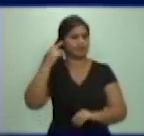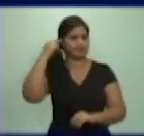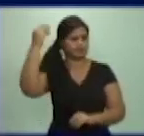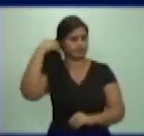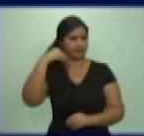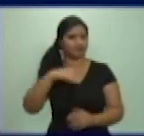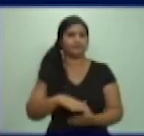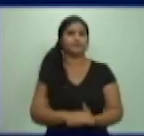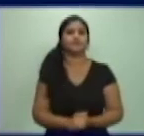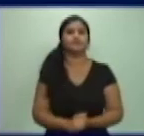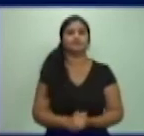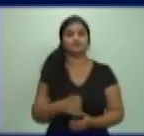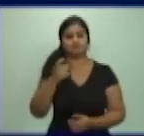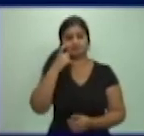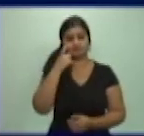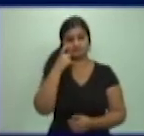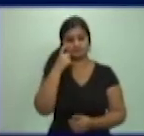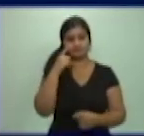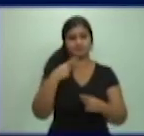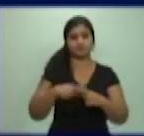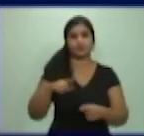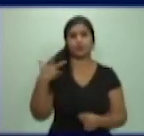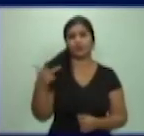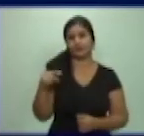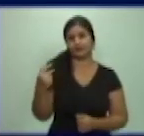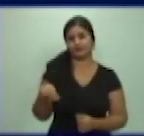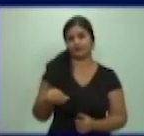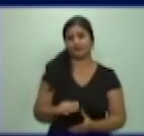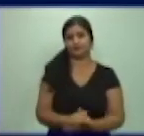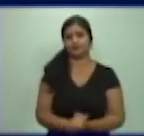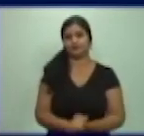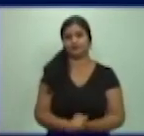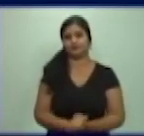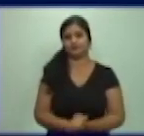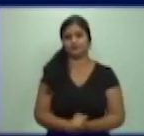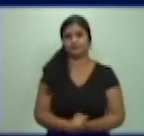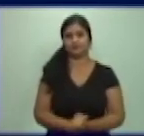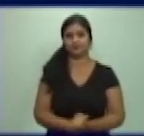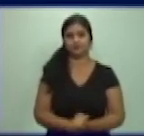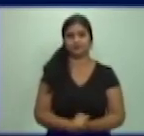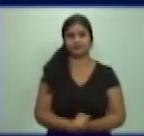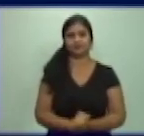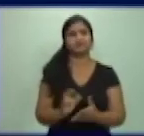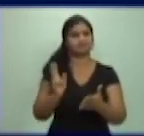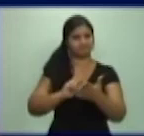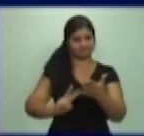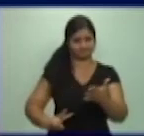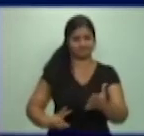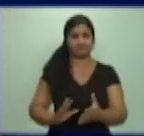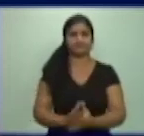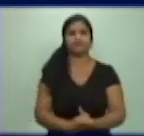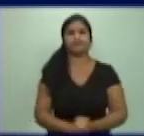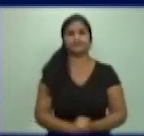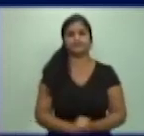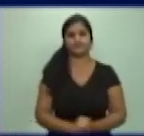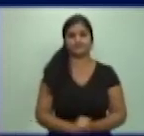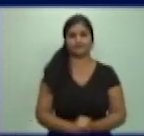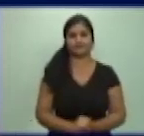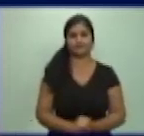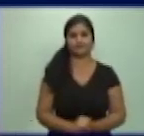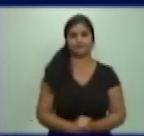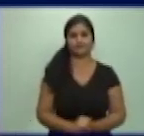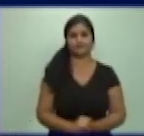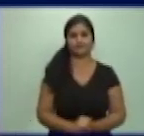bien. Pasemos entonces a este otro tipo de ejercicio que dice: redacta una oración simple, bimembria y enunciativa